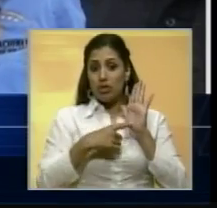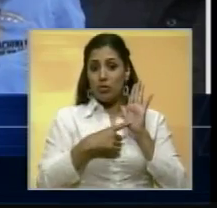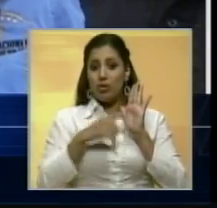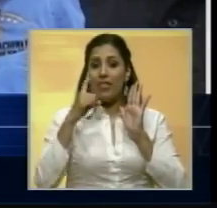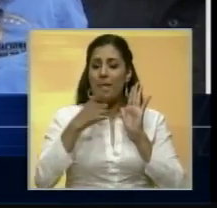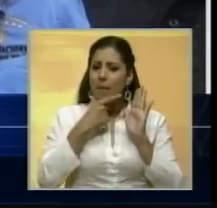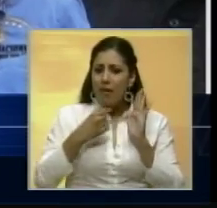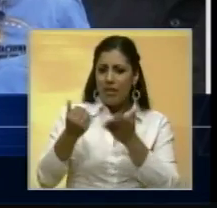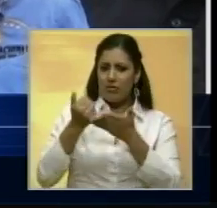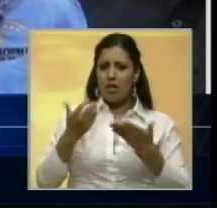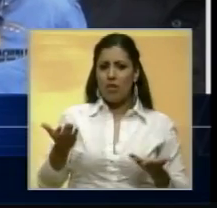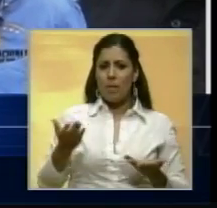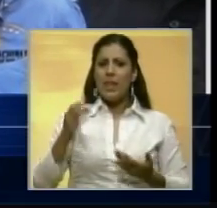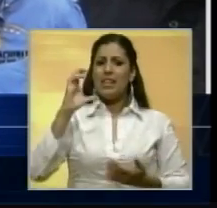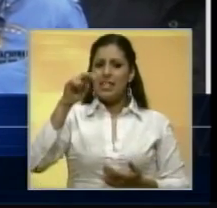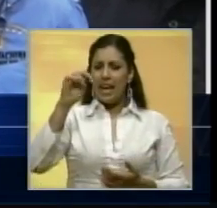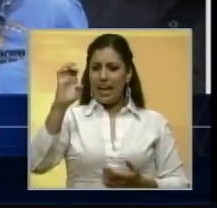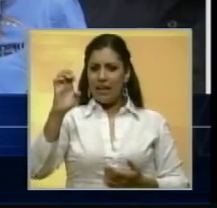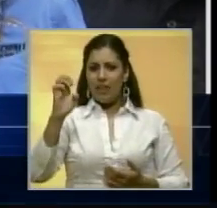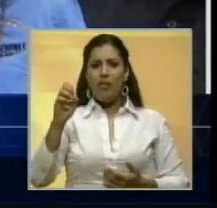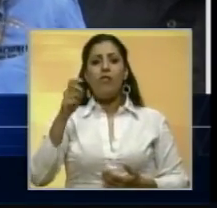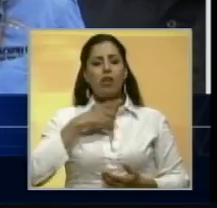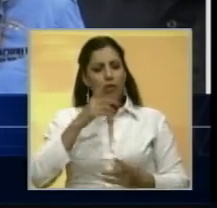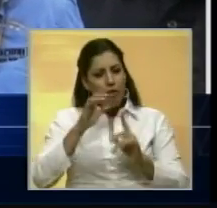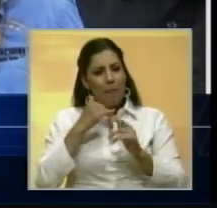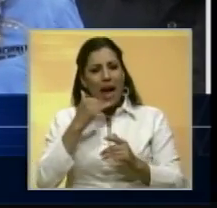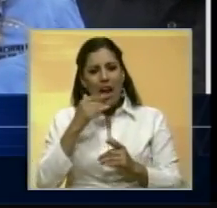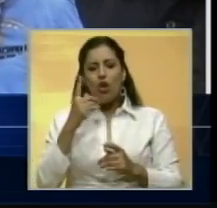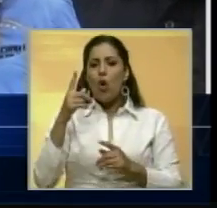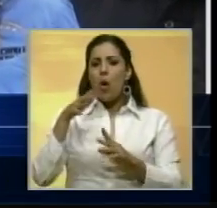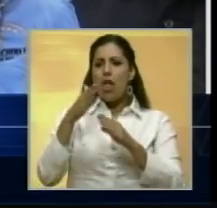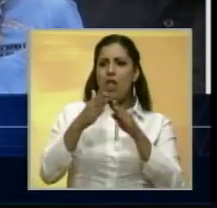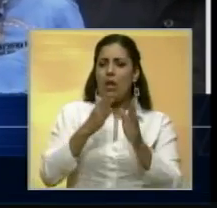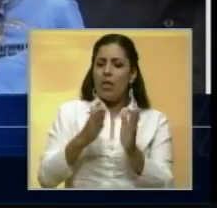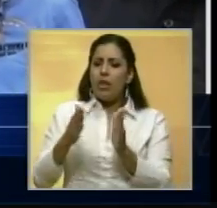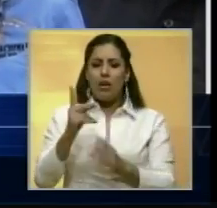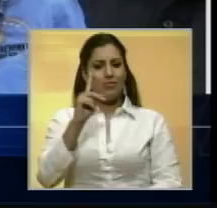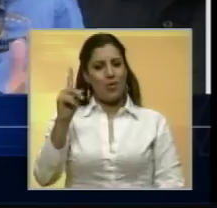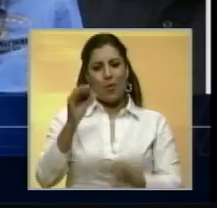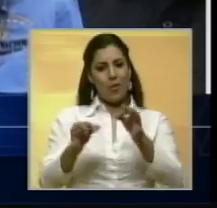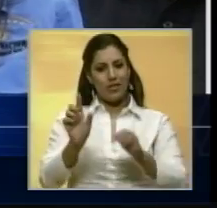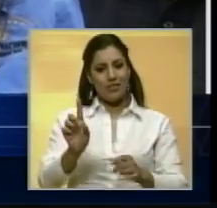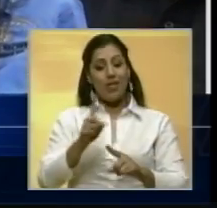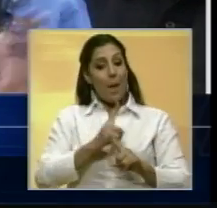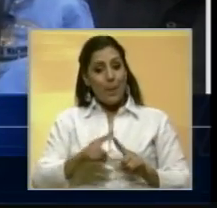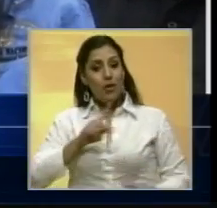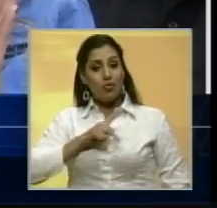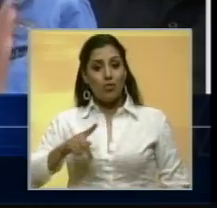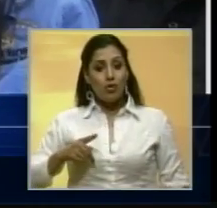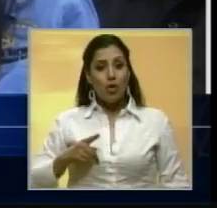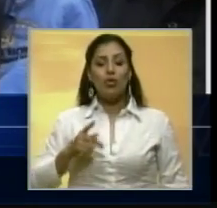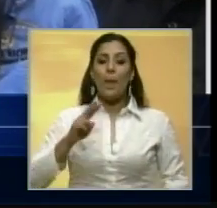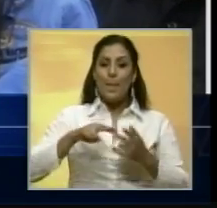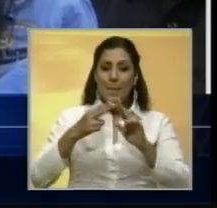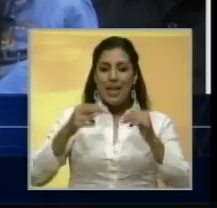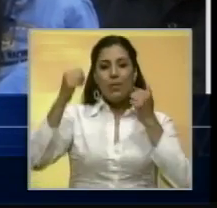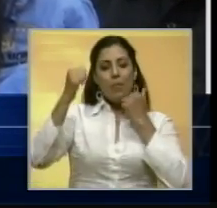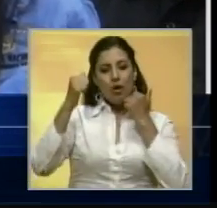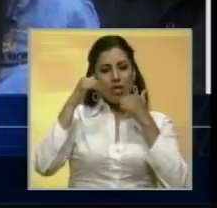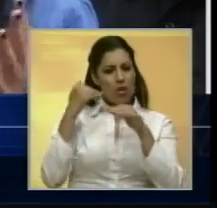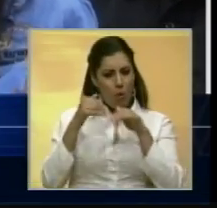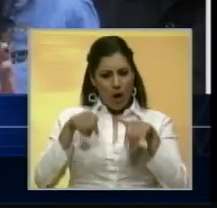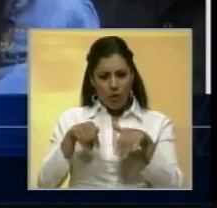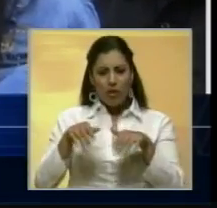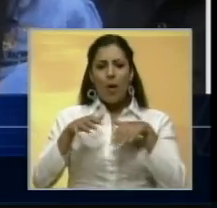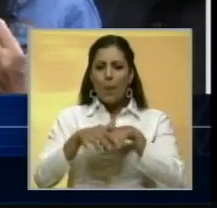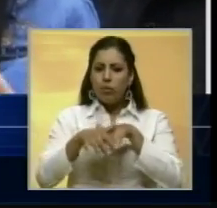ser facilitado por el Consejo Nacional Electoral, en modo alguno debe ser obstaculizado o negado. Por eso manifestaciones pacíficas como esta